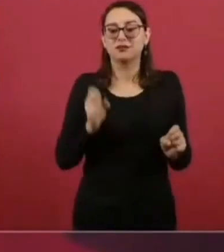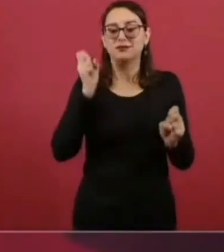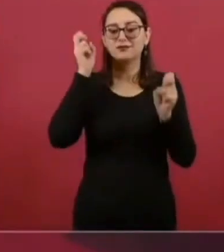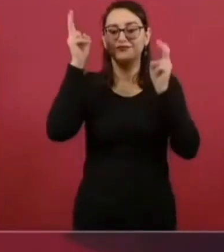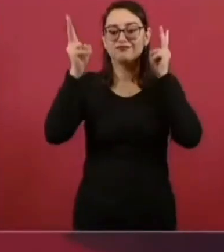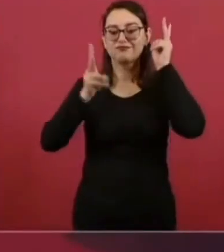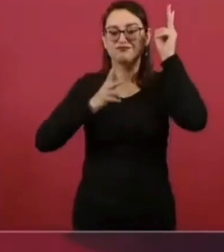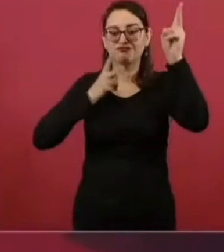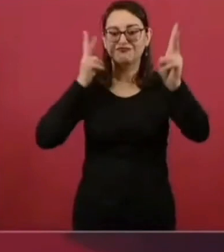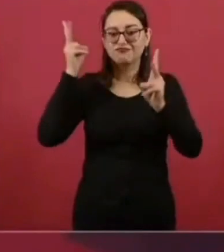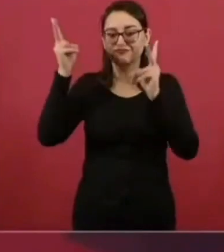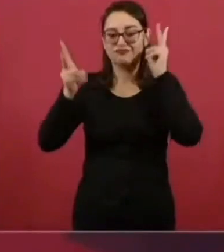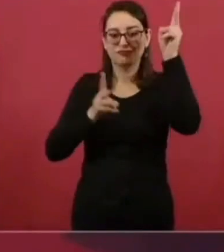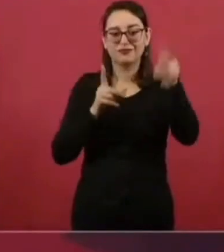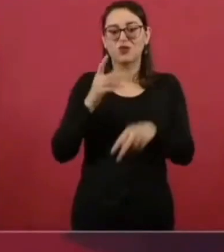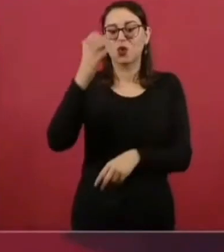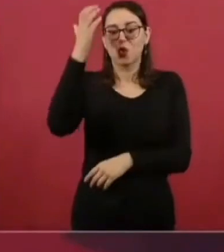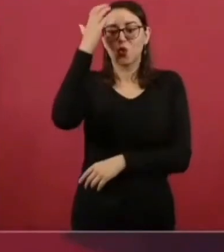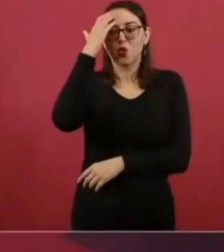No hay